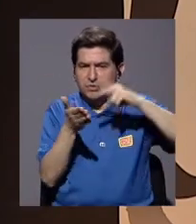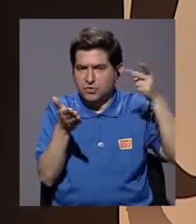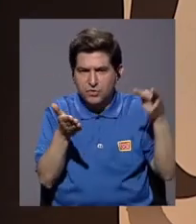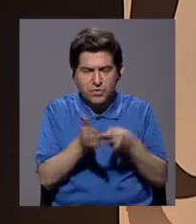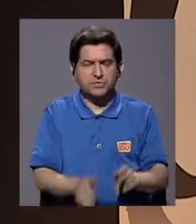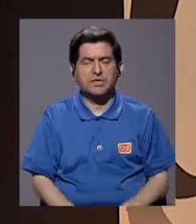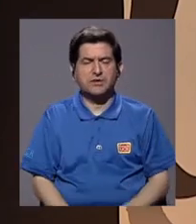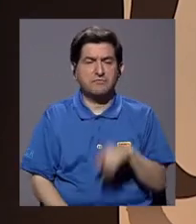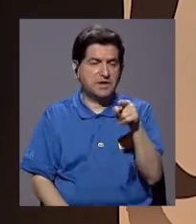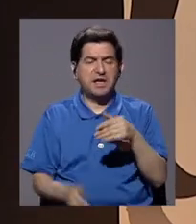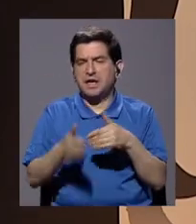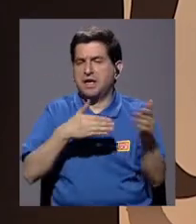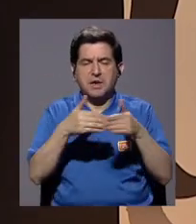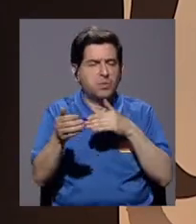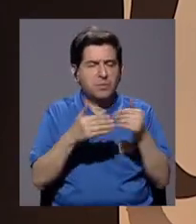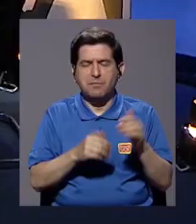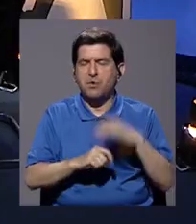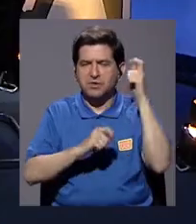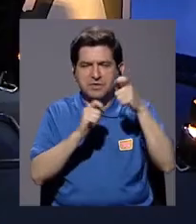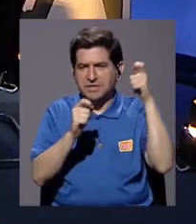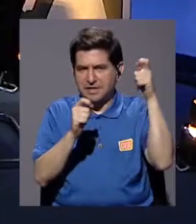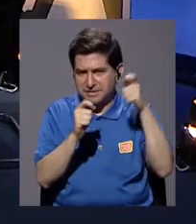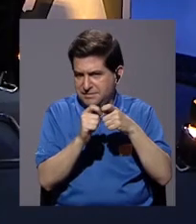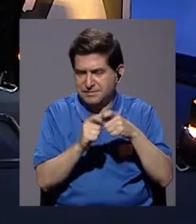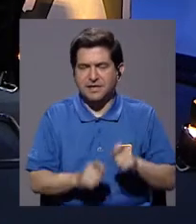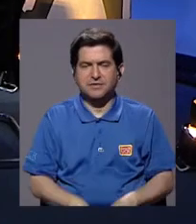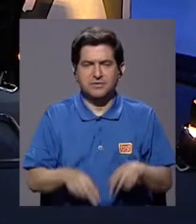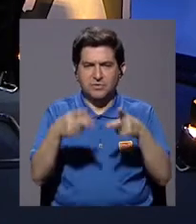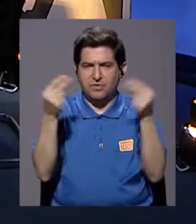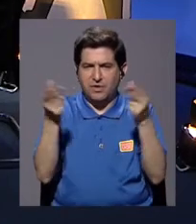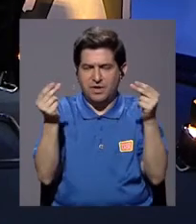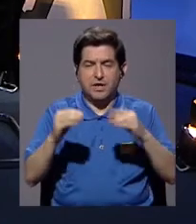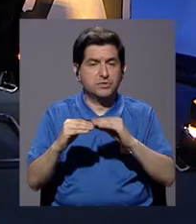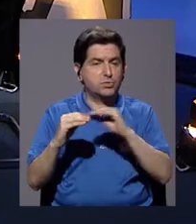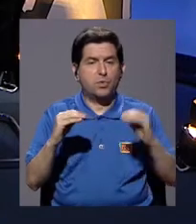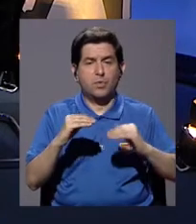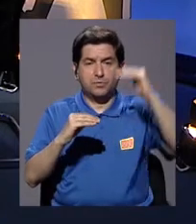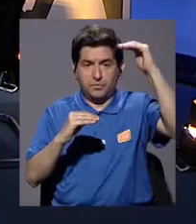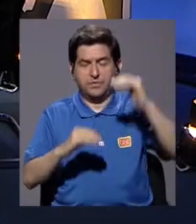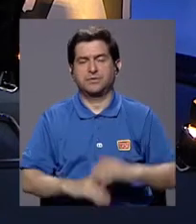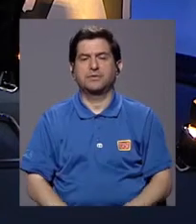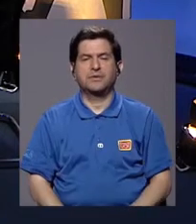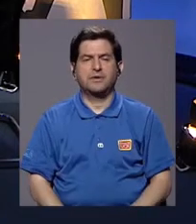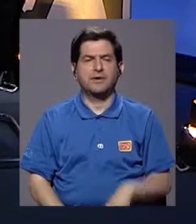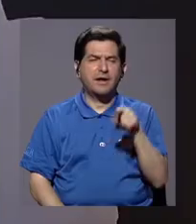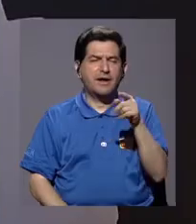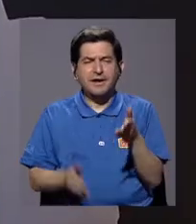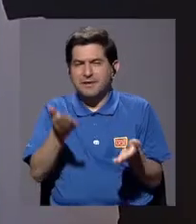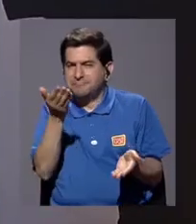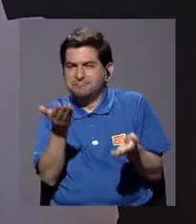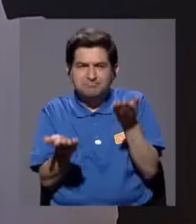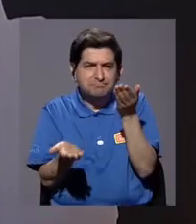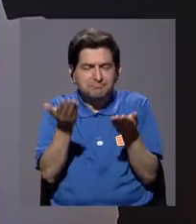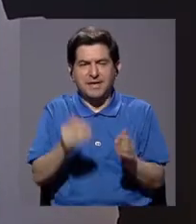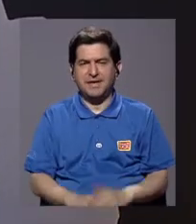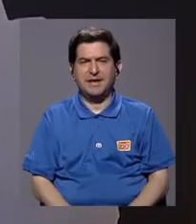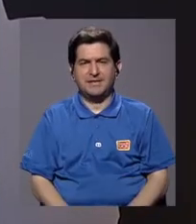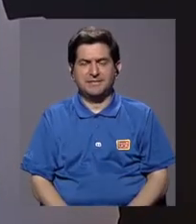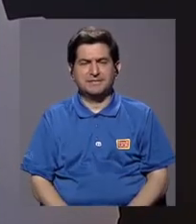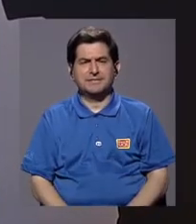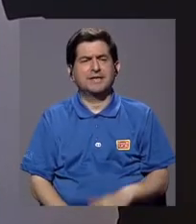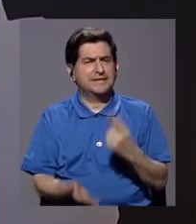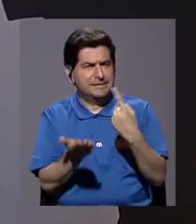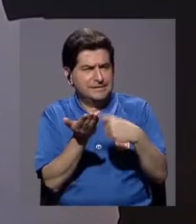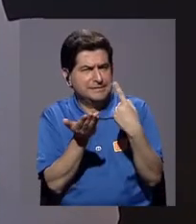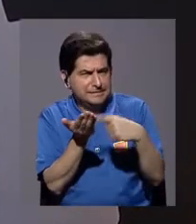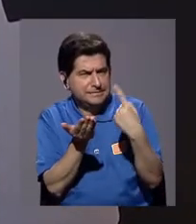que sea un servicio a cualquier costo? Hay una realidad y ahora tal vez también lo habíamos conversado, y es que aunque ese balance está